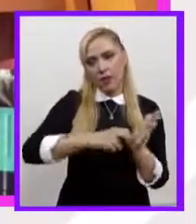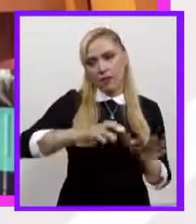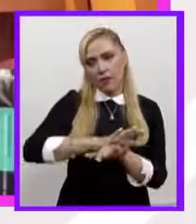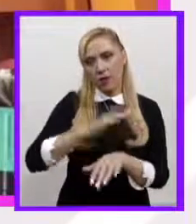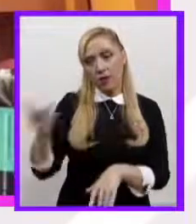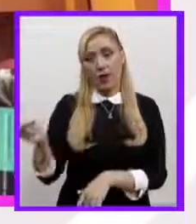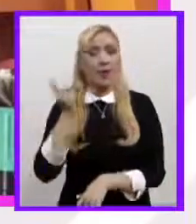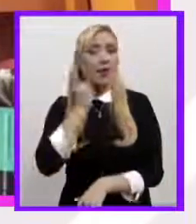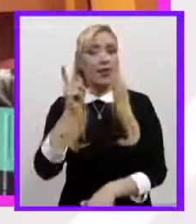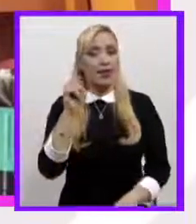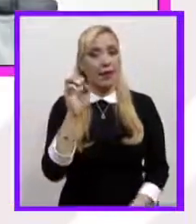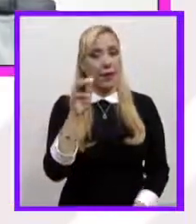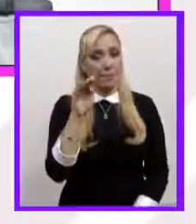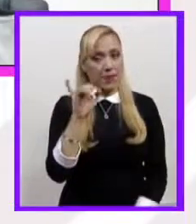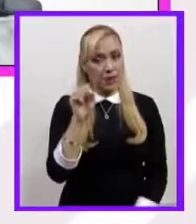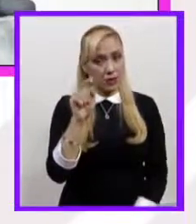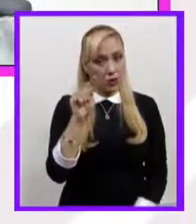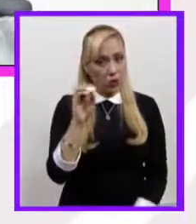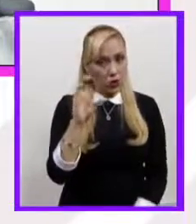Entonces, Temístocles,